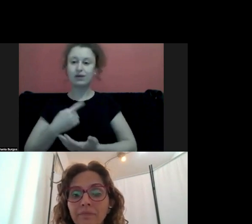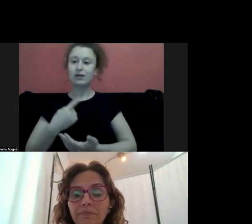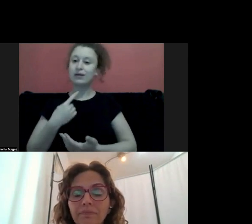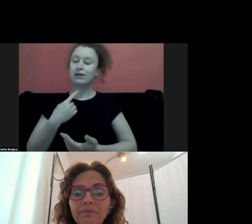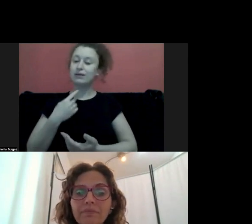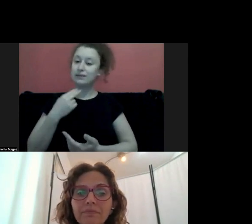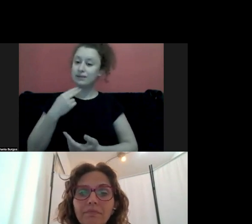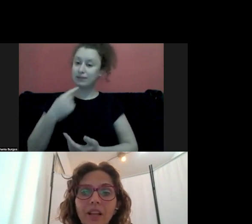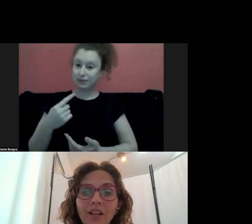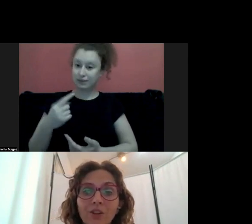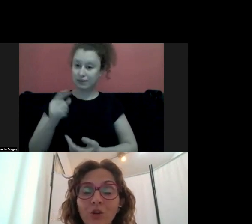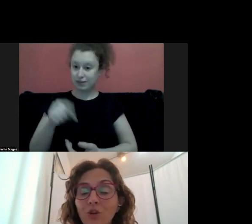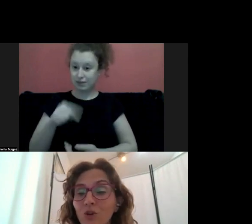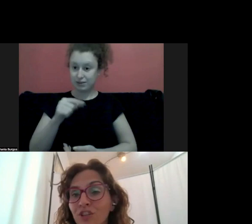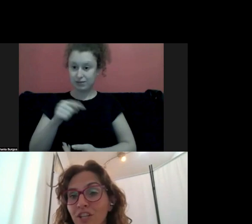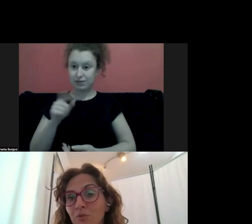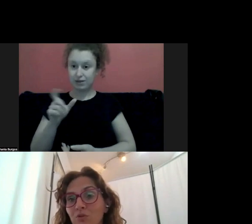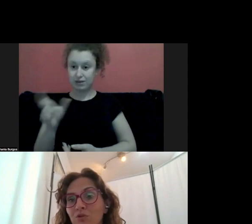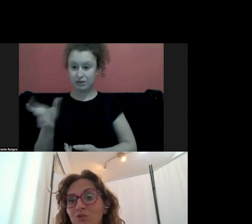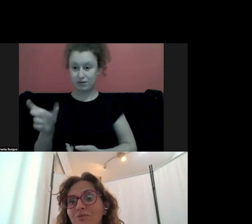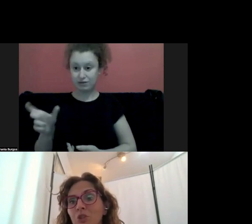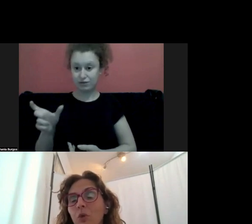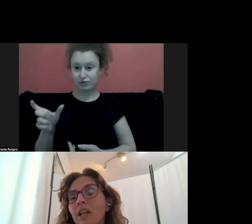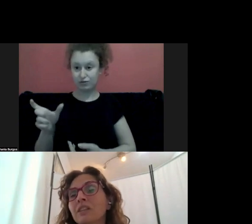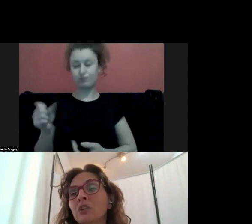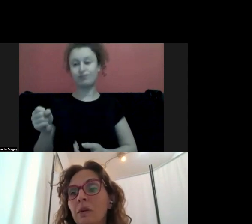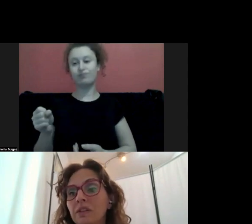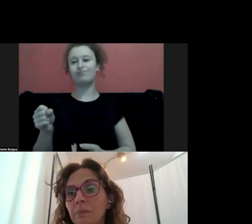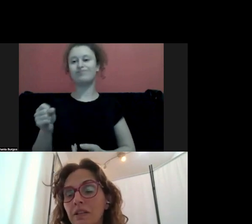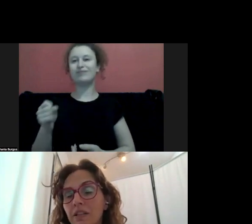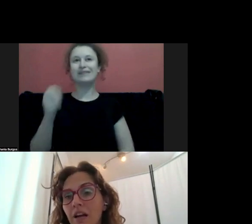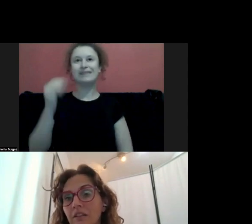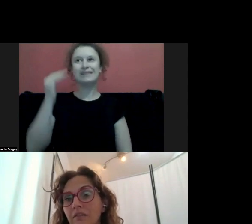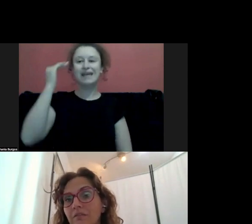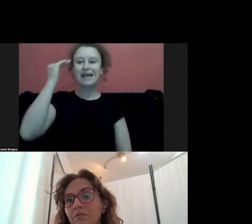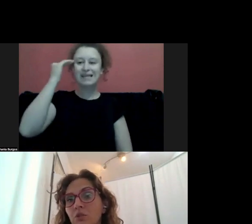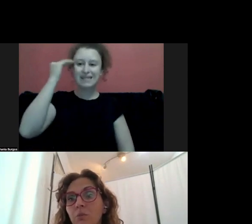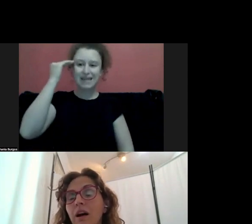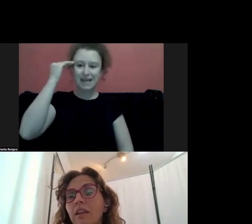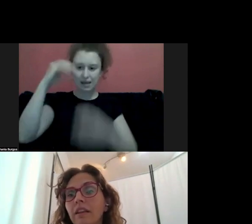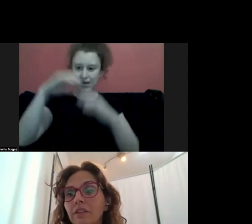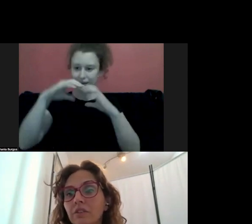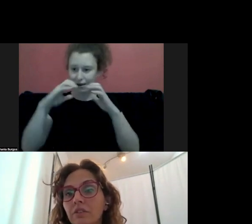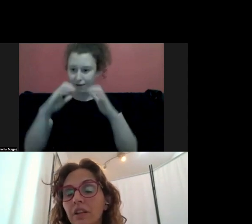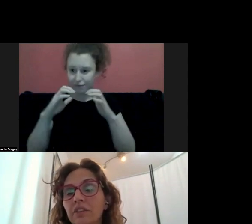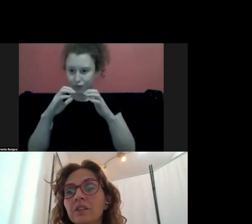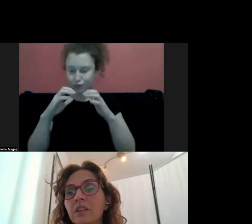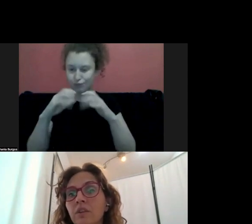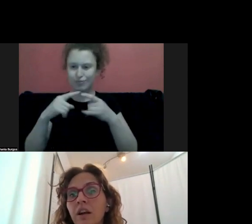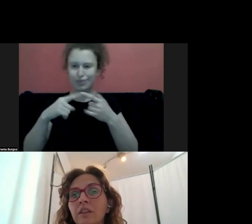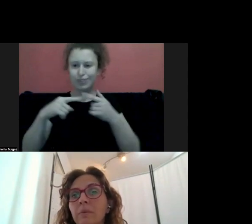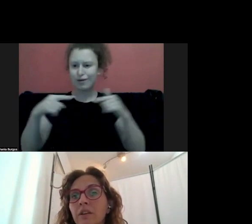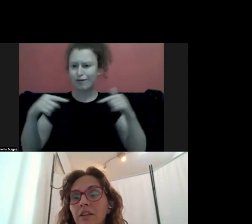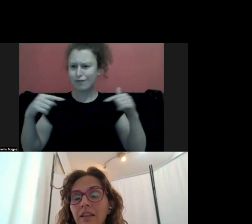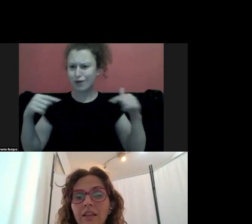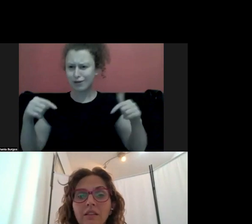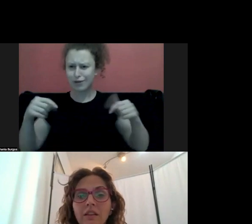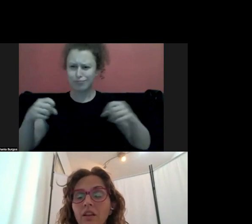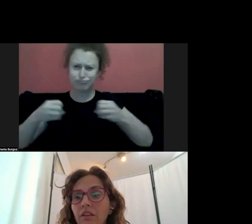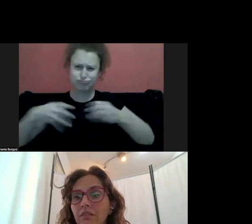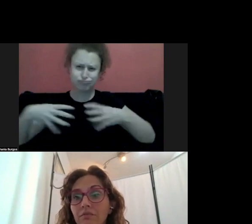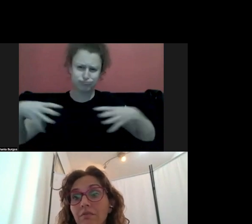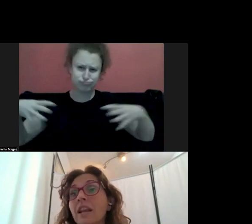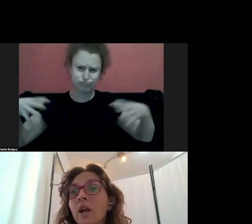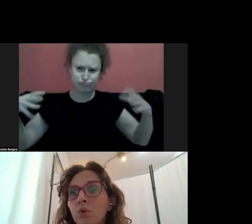que todos los cerebros, todas las formas de pensar son válidas, que existe una diversidad,